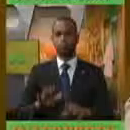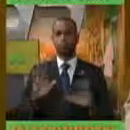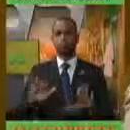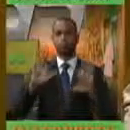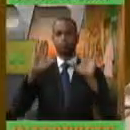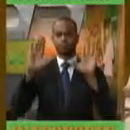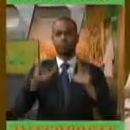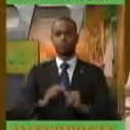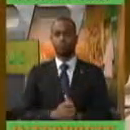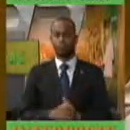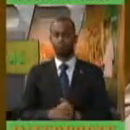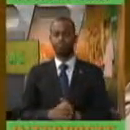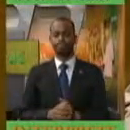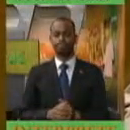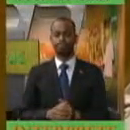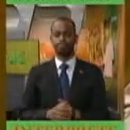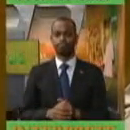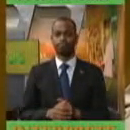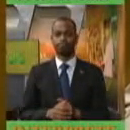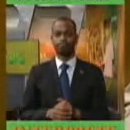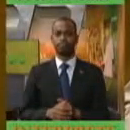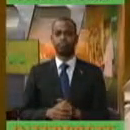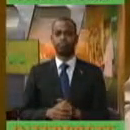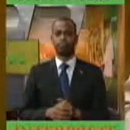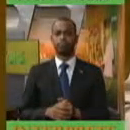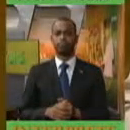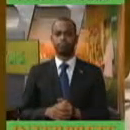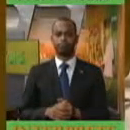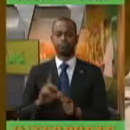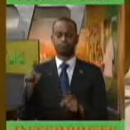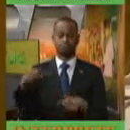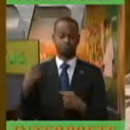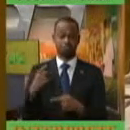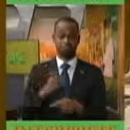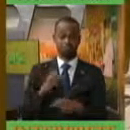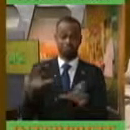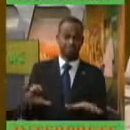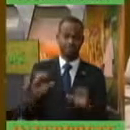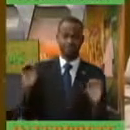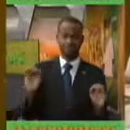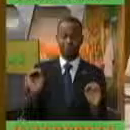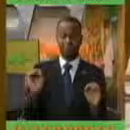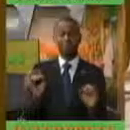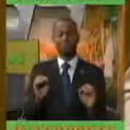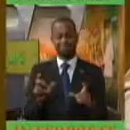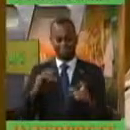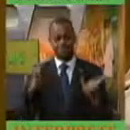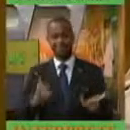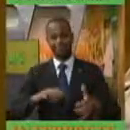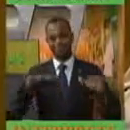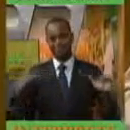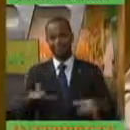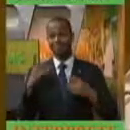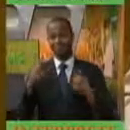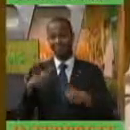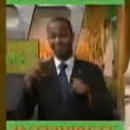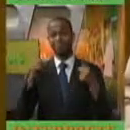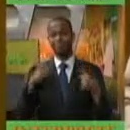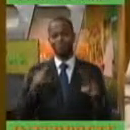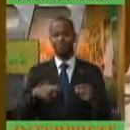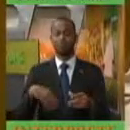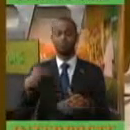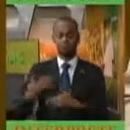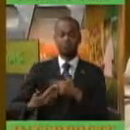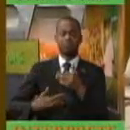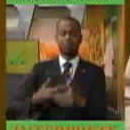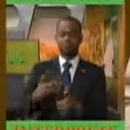Excelente. Vamos haciendo lo que nunca se había hecho en el tema de la discapacidad, indudablemente. Vamos